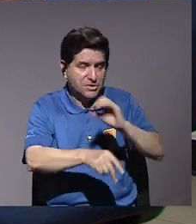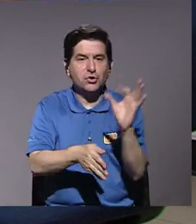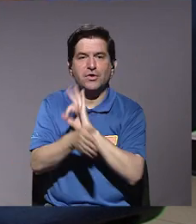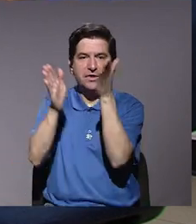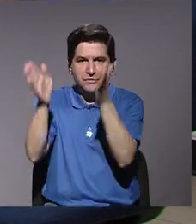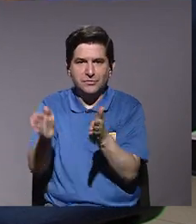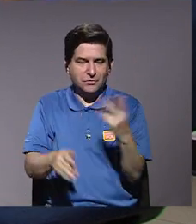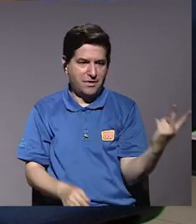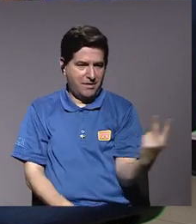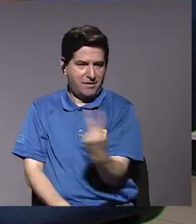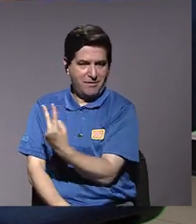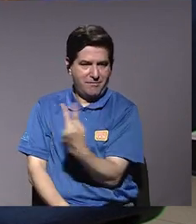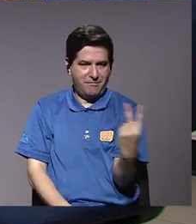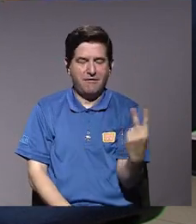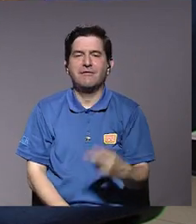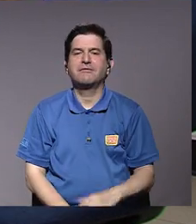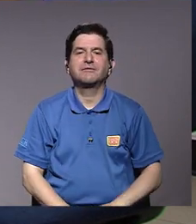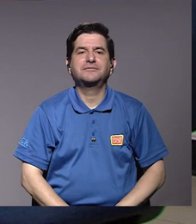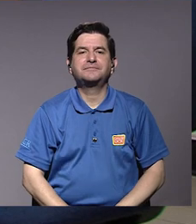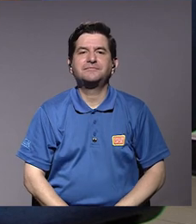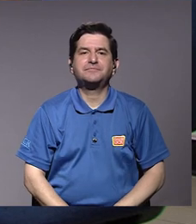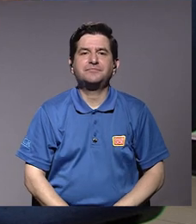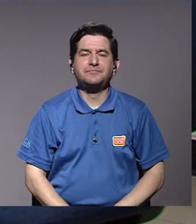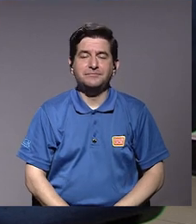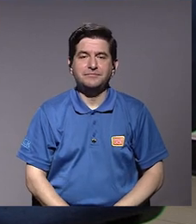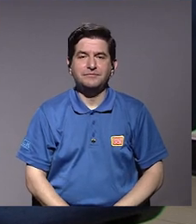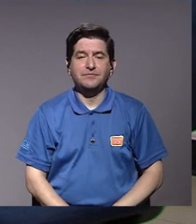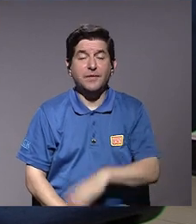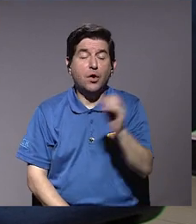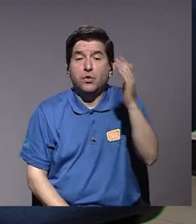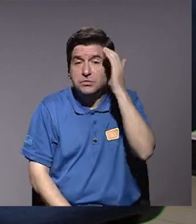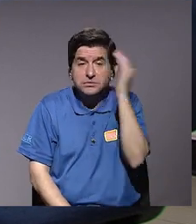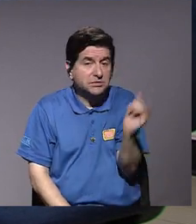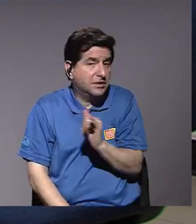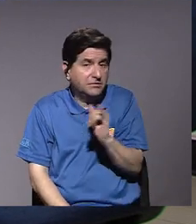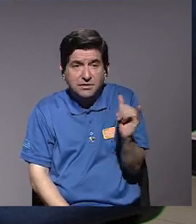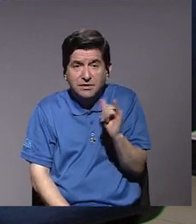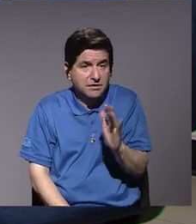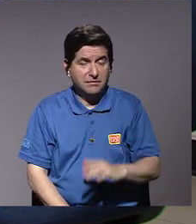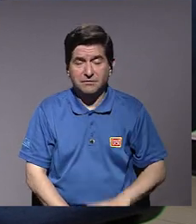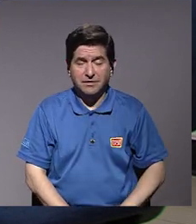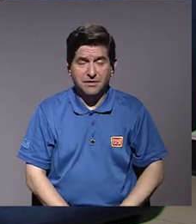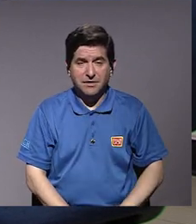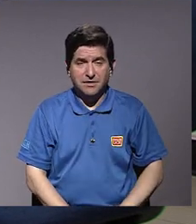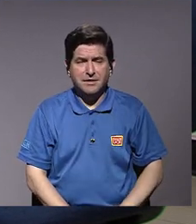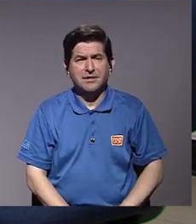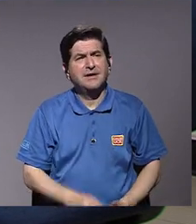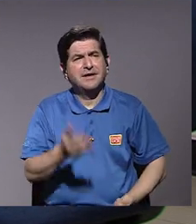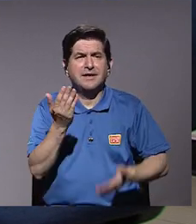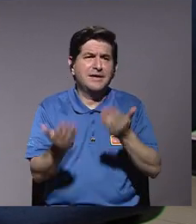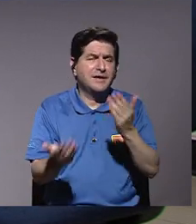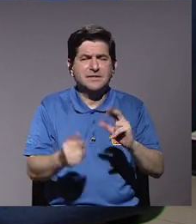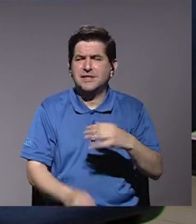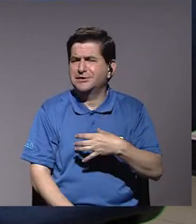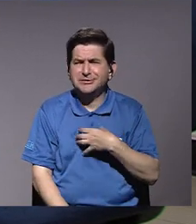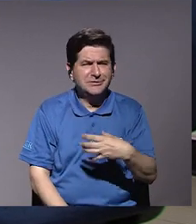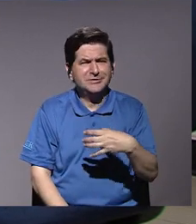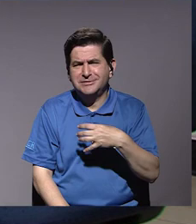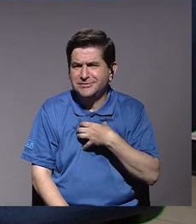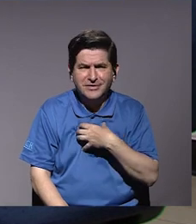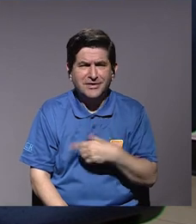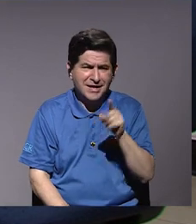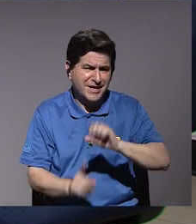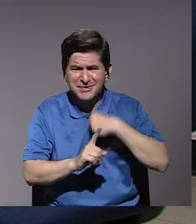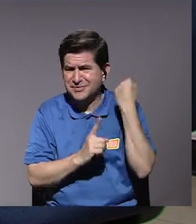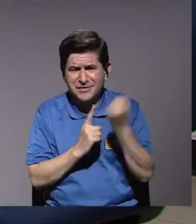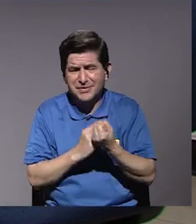y el funcionario, entre el colaborador y el usuario. Sí, o saberlo también y digamos, tal vez no reclamar tanto,